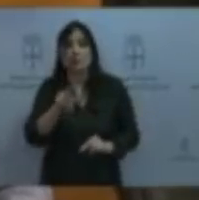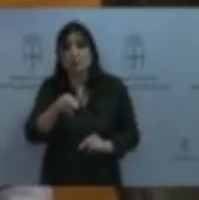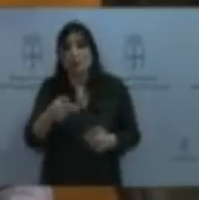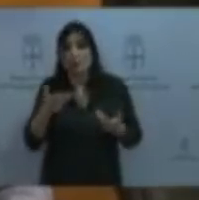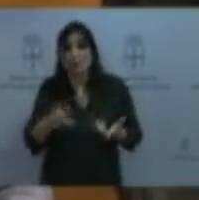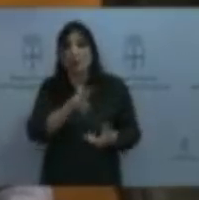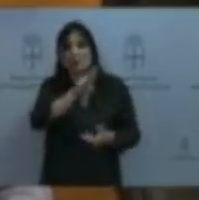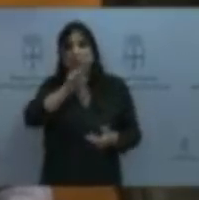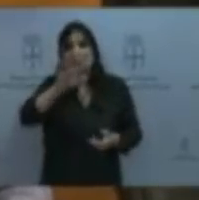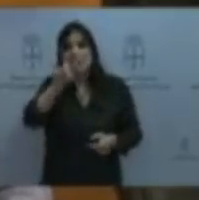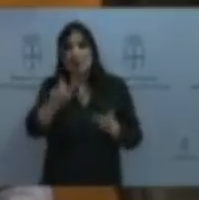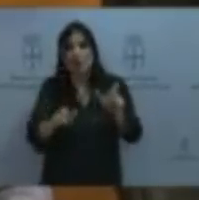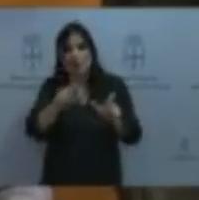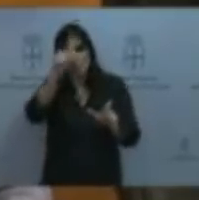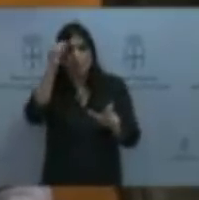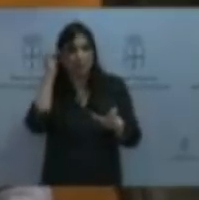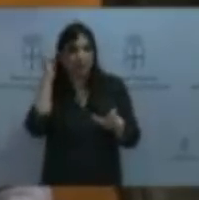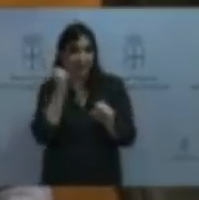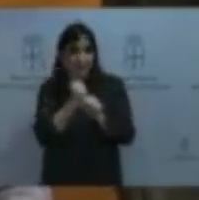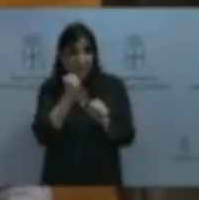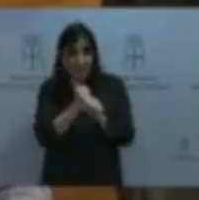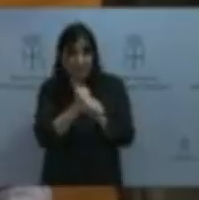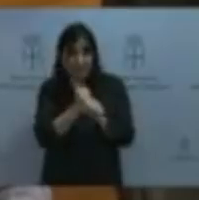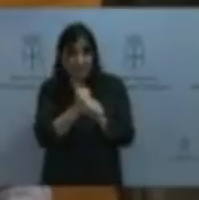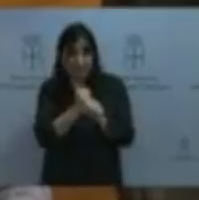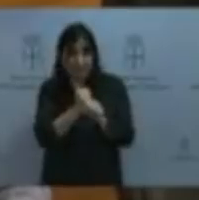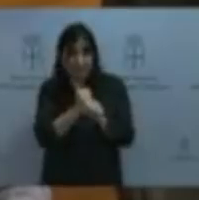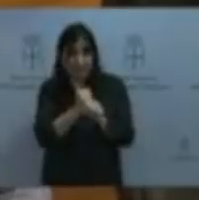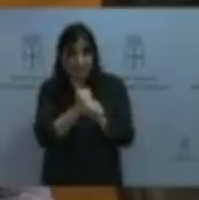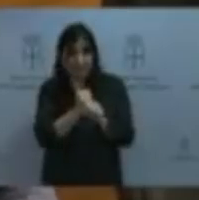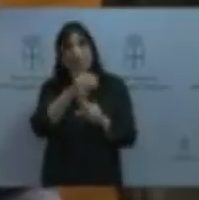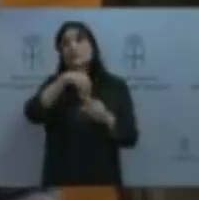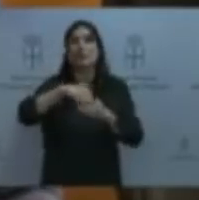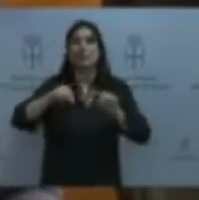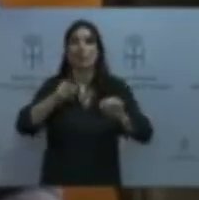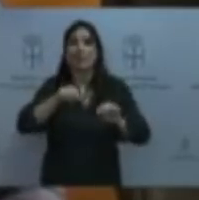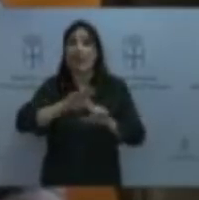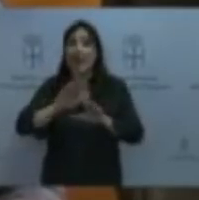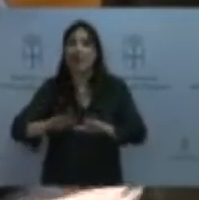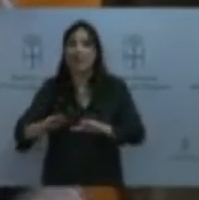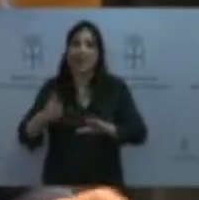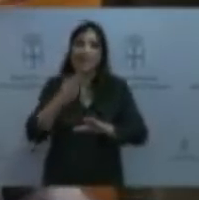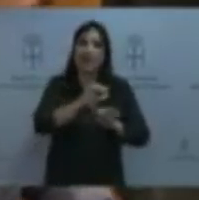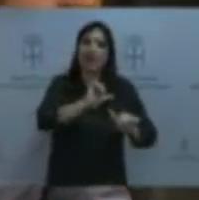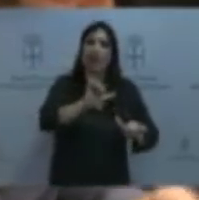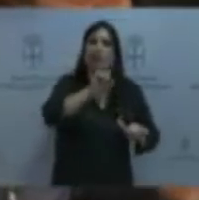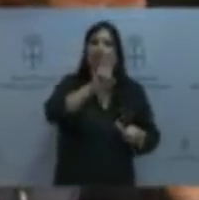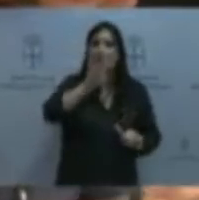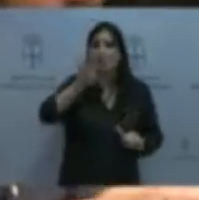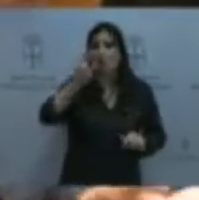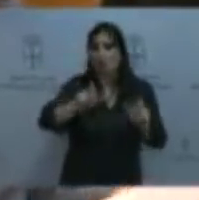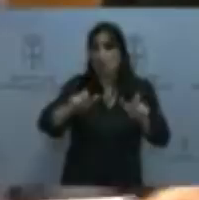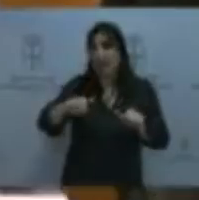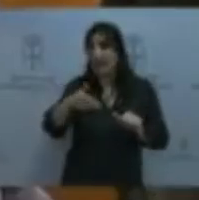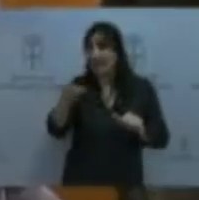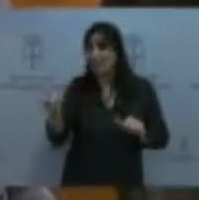trabajadoras, con cuadro de mando incluido, a Gijón se fueron 144 personas. El resto, 81 personas, en